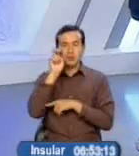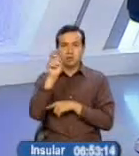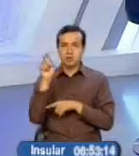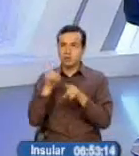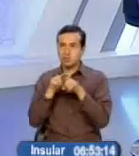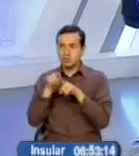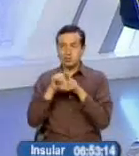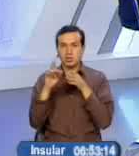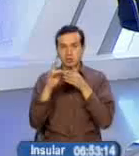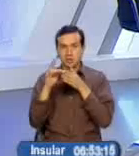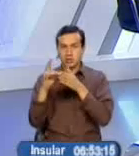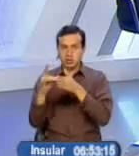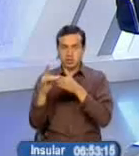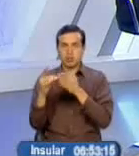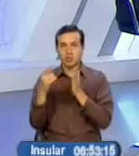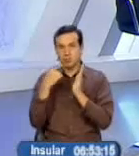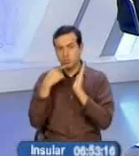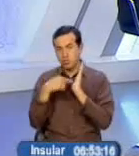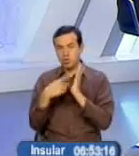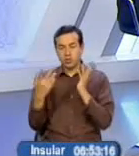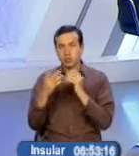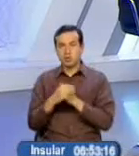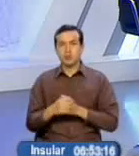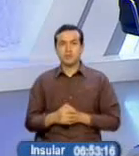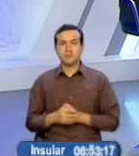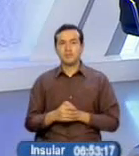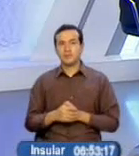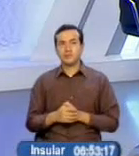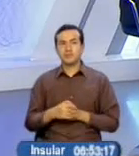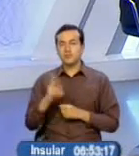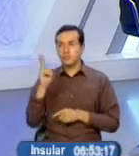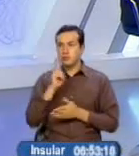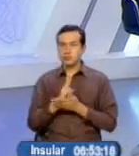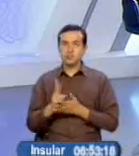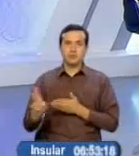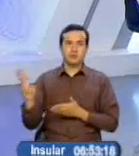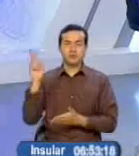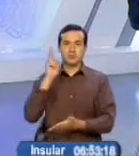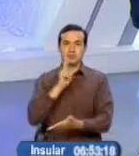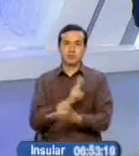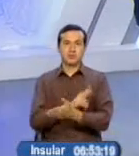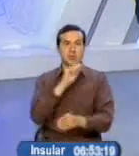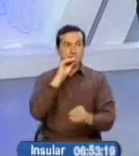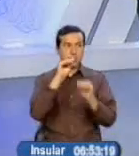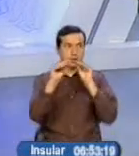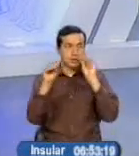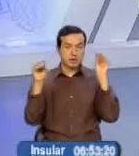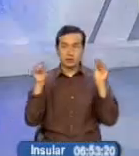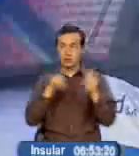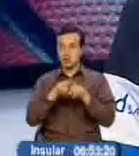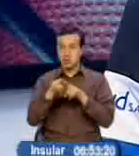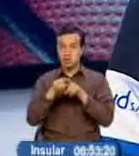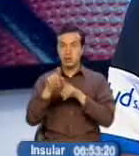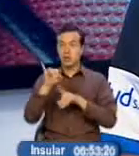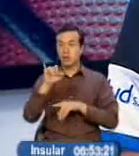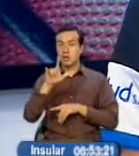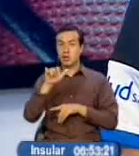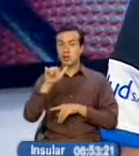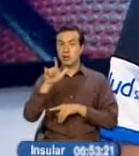incluyen orientación. Porque obviamente si nosotros con 2 semanas de anticipación decimos, ¿saben qué? La carrera va a ser en